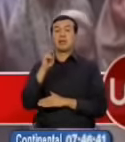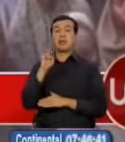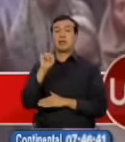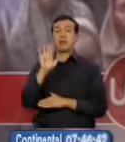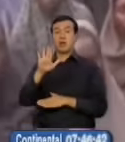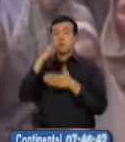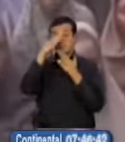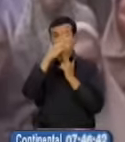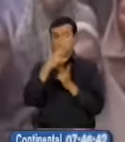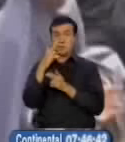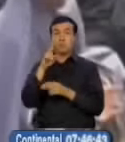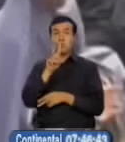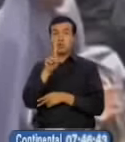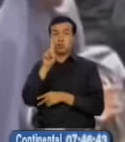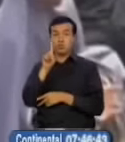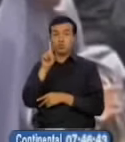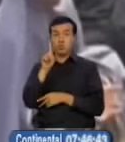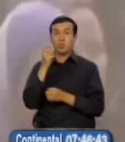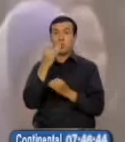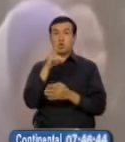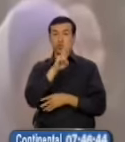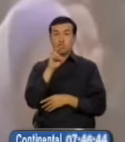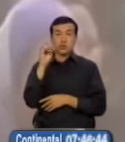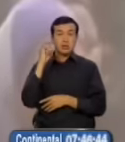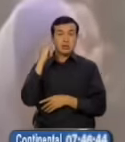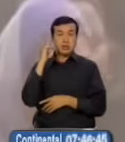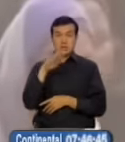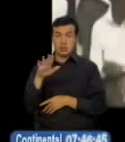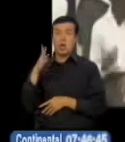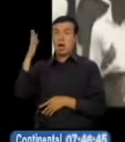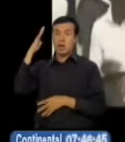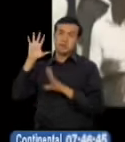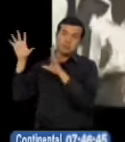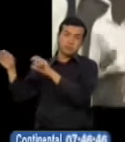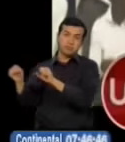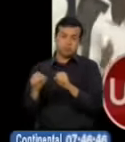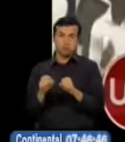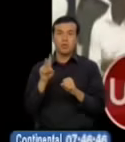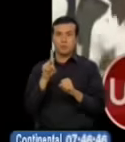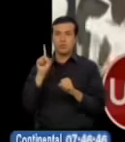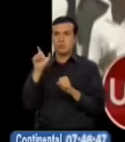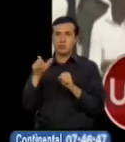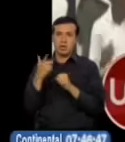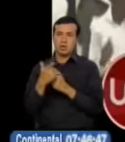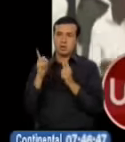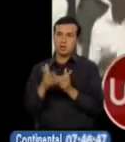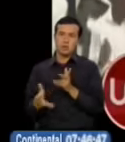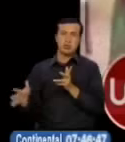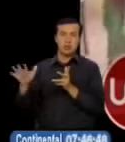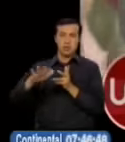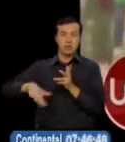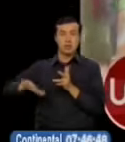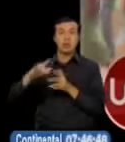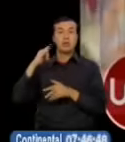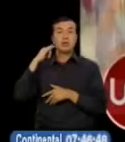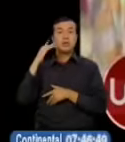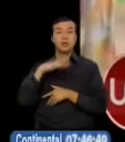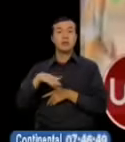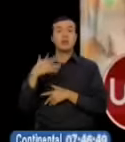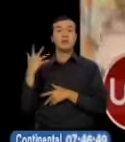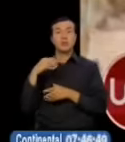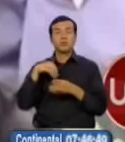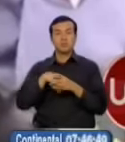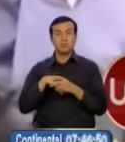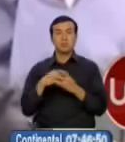Boko Haram ha liberado a 21 de las más de 200 menores de edad que fueron secuestradas en abril de 2014 en una escuela de Chibok. Las niñas se encuentran ahora